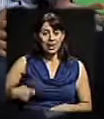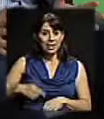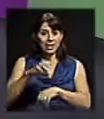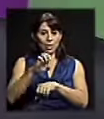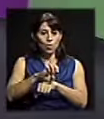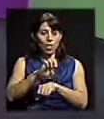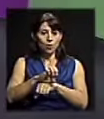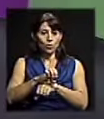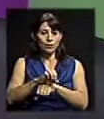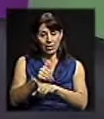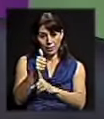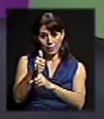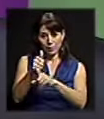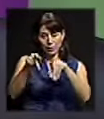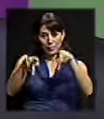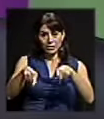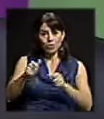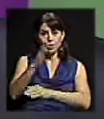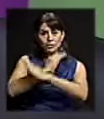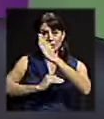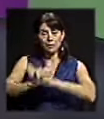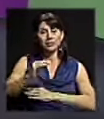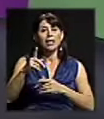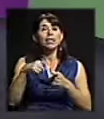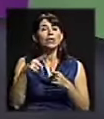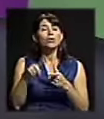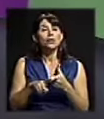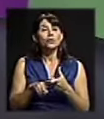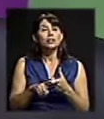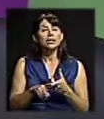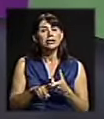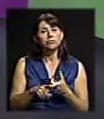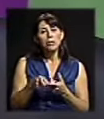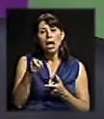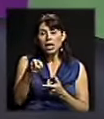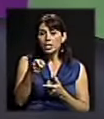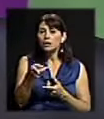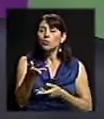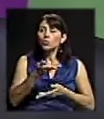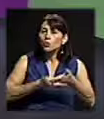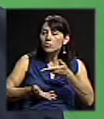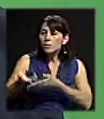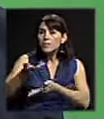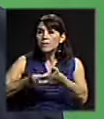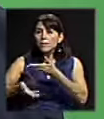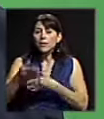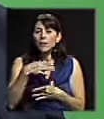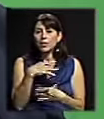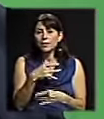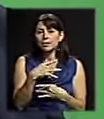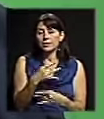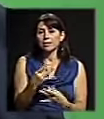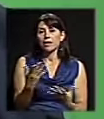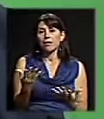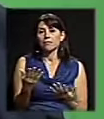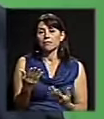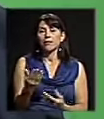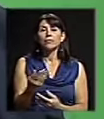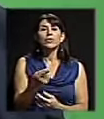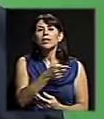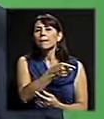y persona con discapacidad Entonces hubo un intercambio ahí muy interesante de cómo ellos